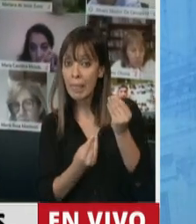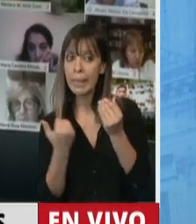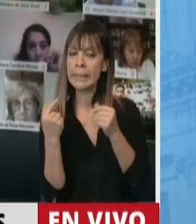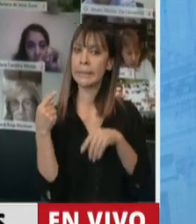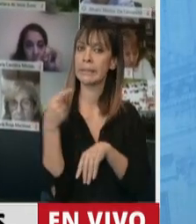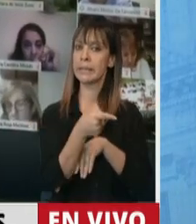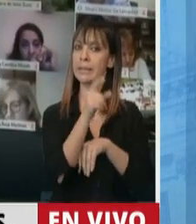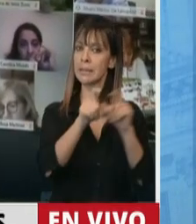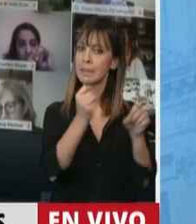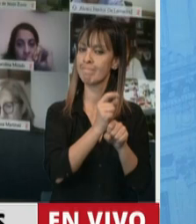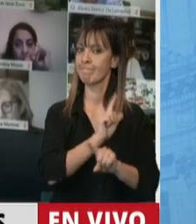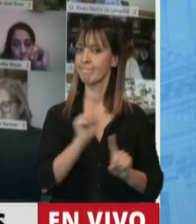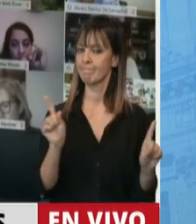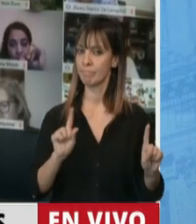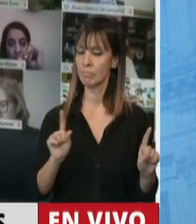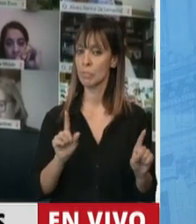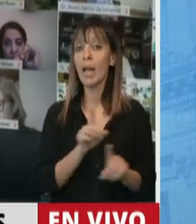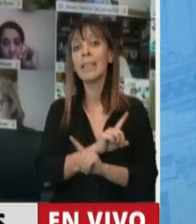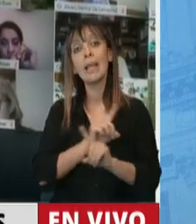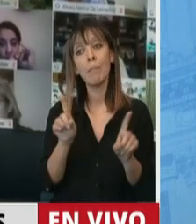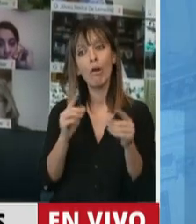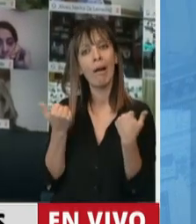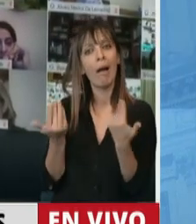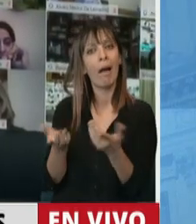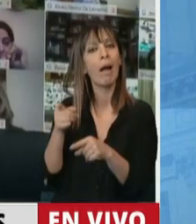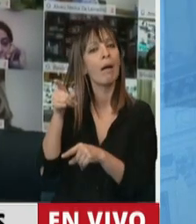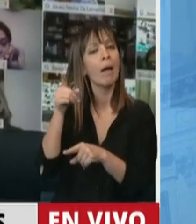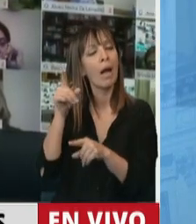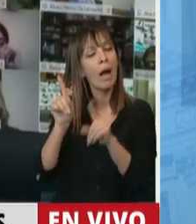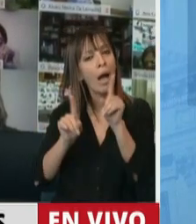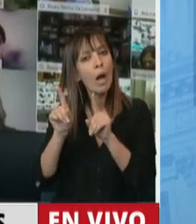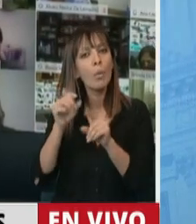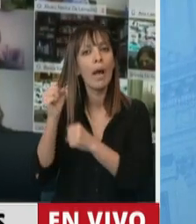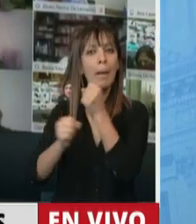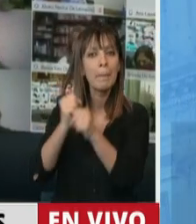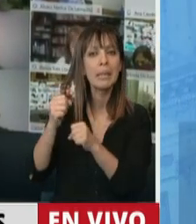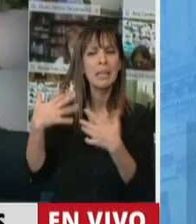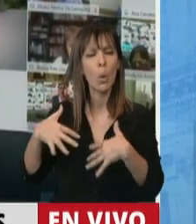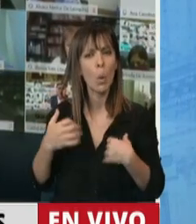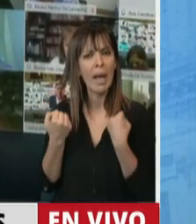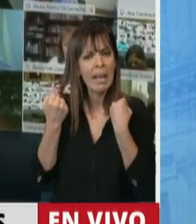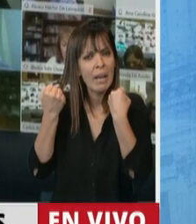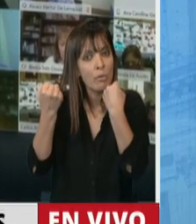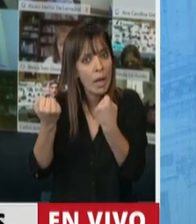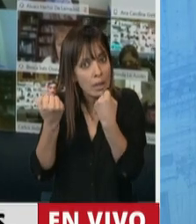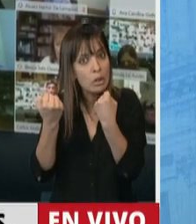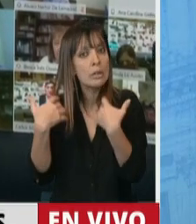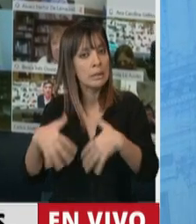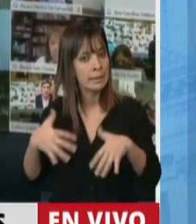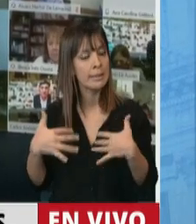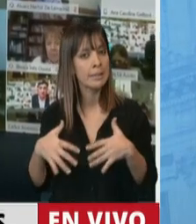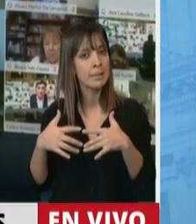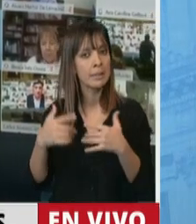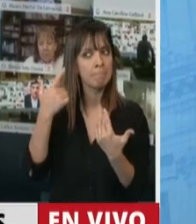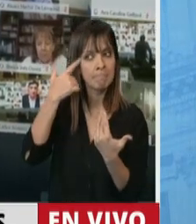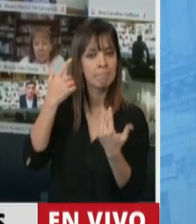Ni tampoco para aquellas pymes que con muchísimo esfuerzo muchas veces les cuesta una enormidad poder